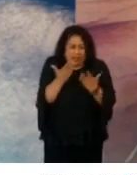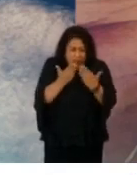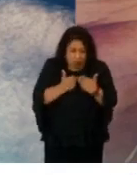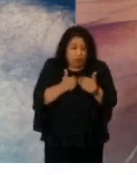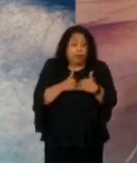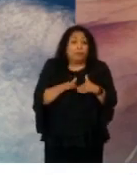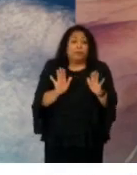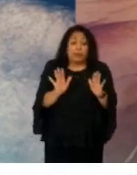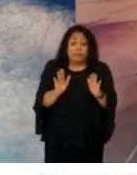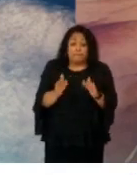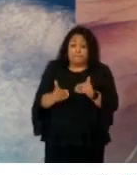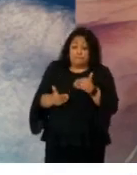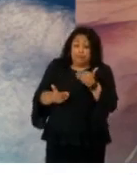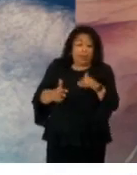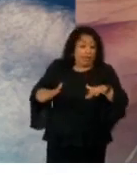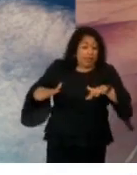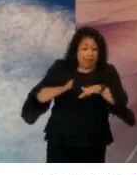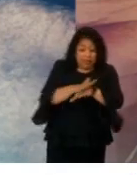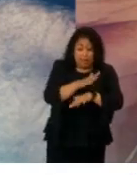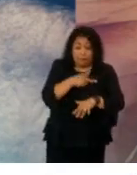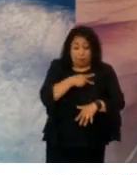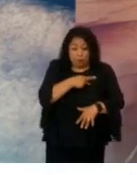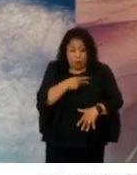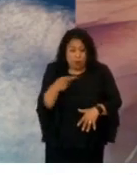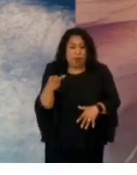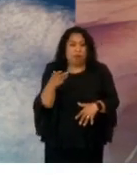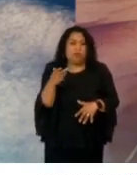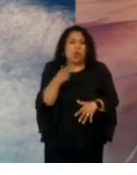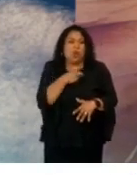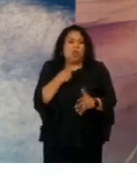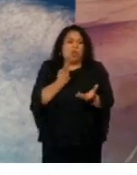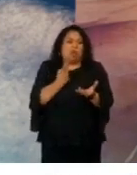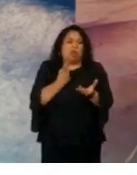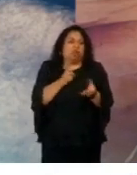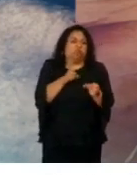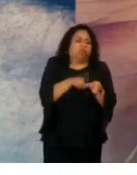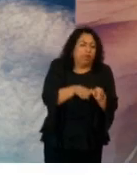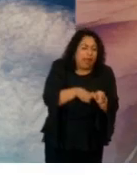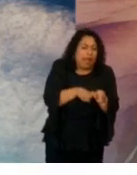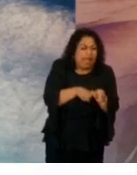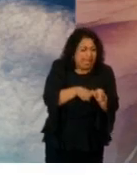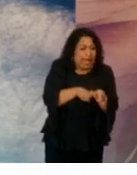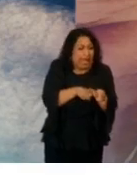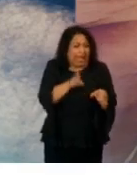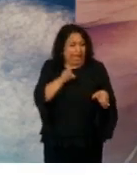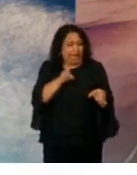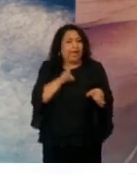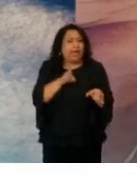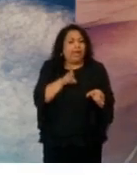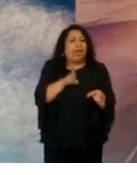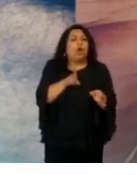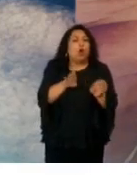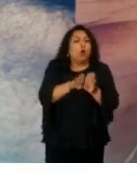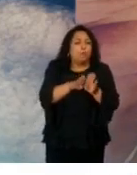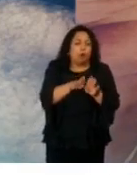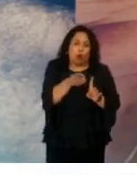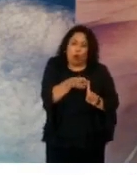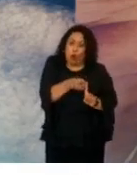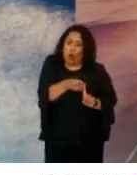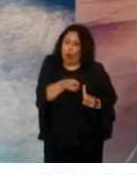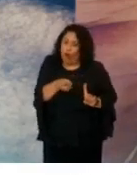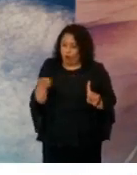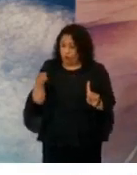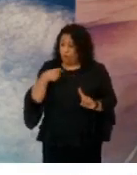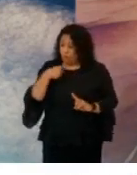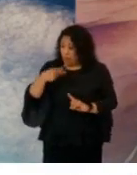el primer paso para salir de la pobreza, de la dependencia, es la organización. Entonces, si me preguntan